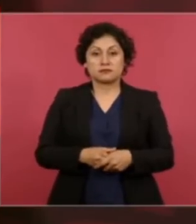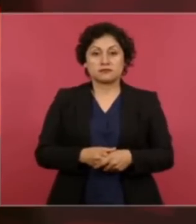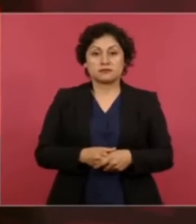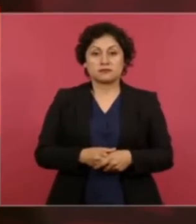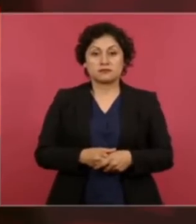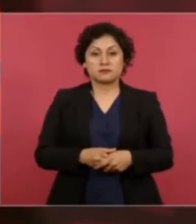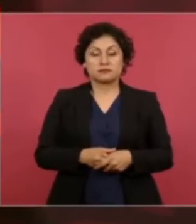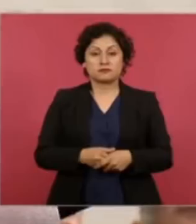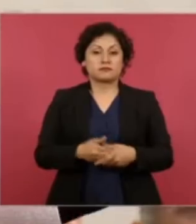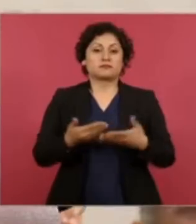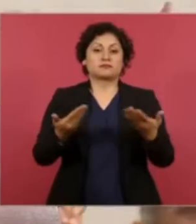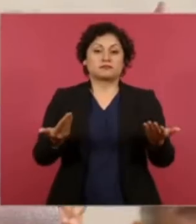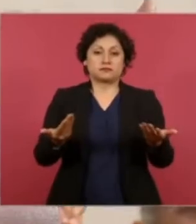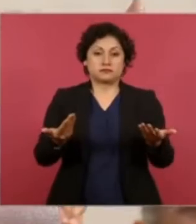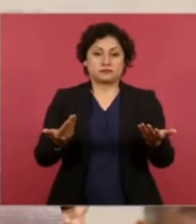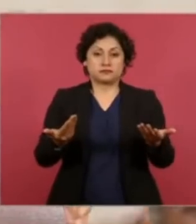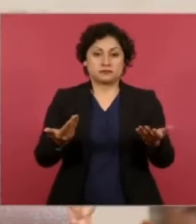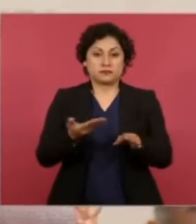y que continúe la corrupción,